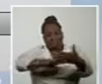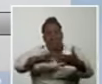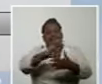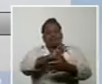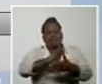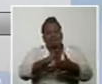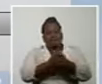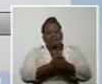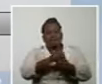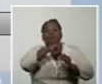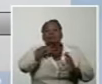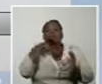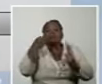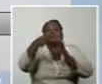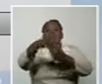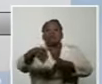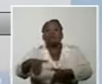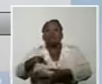Fallecieron